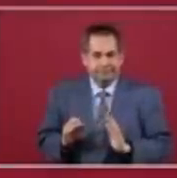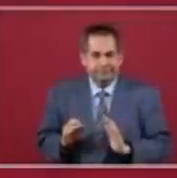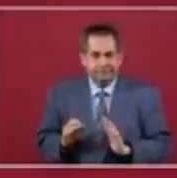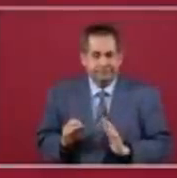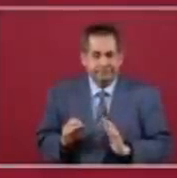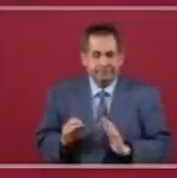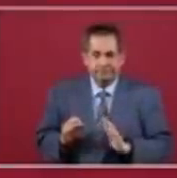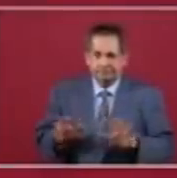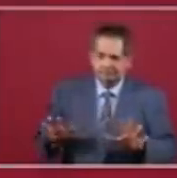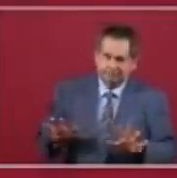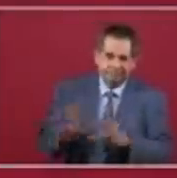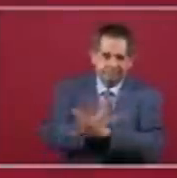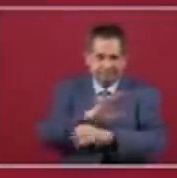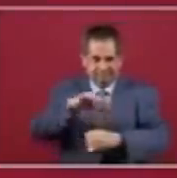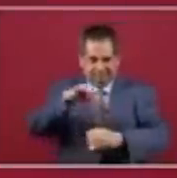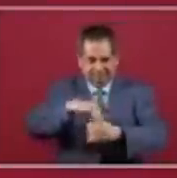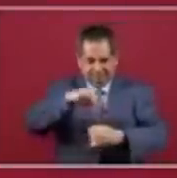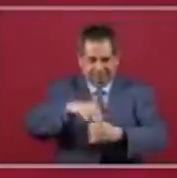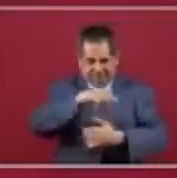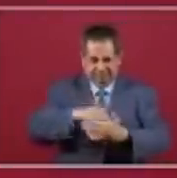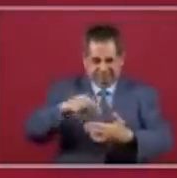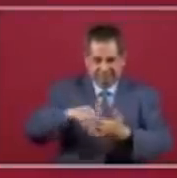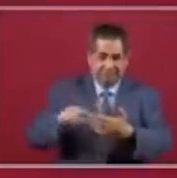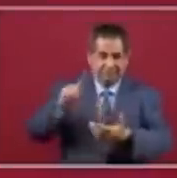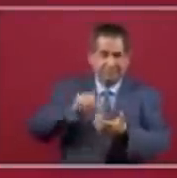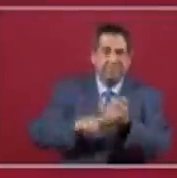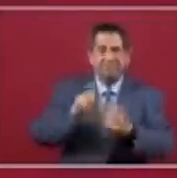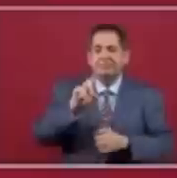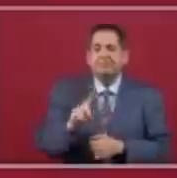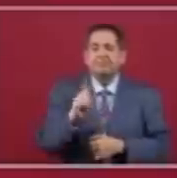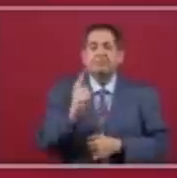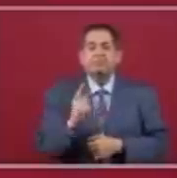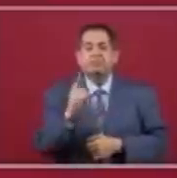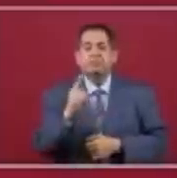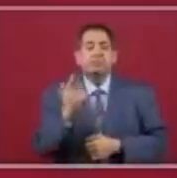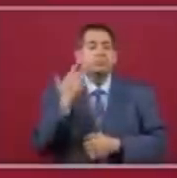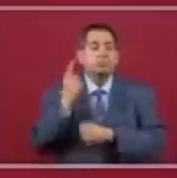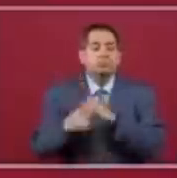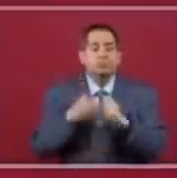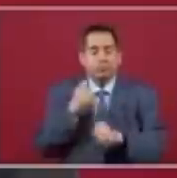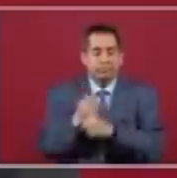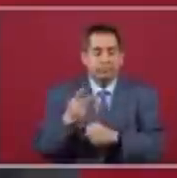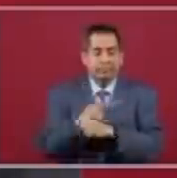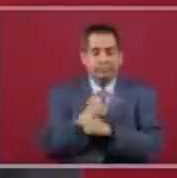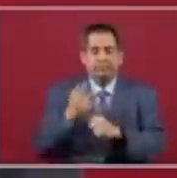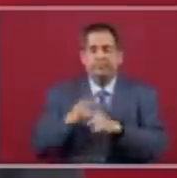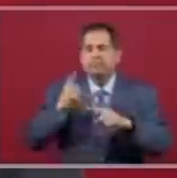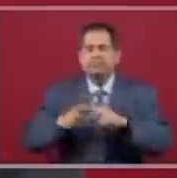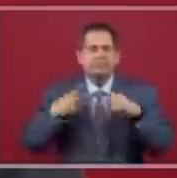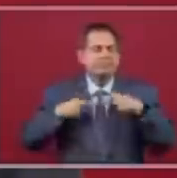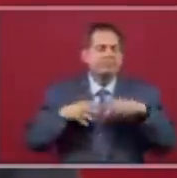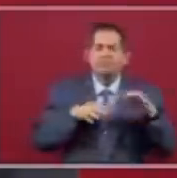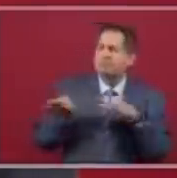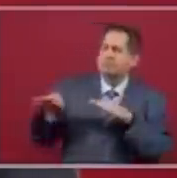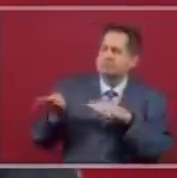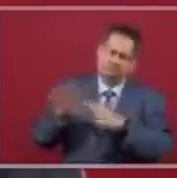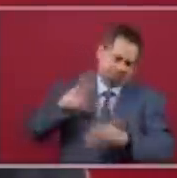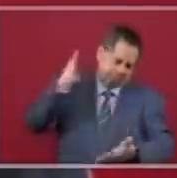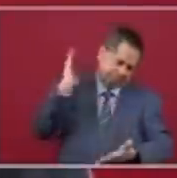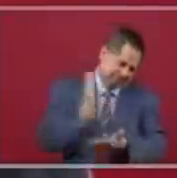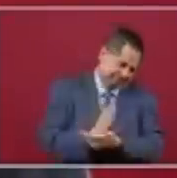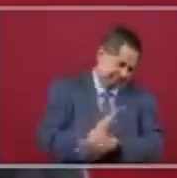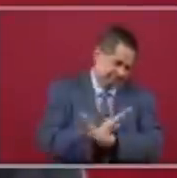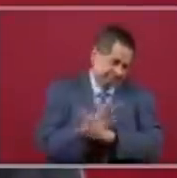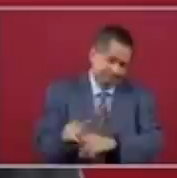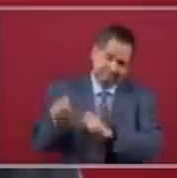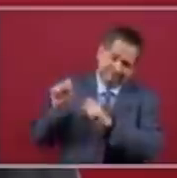Se llevó a cabo la elección del día 1 de julio del año pasado y la gente dijo: basta,